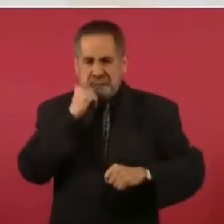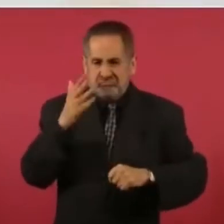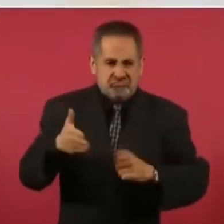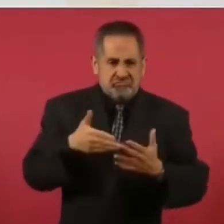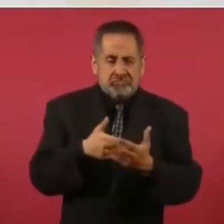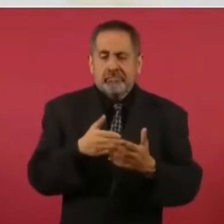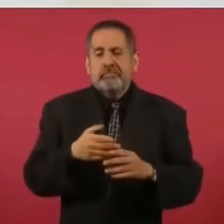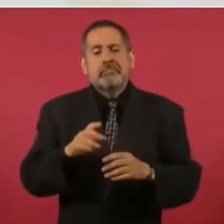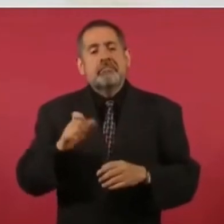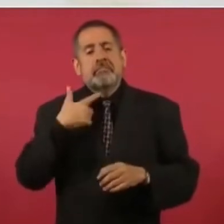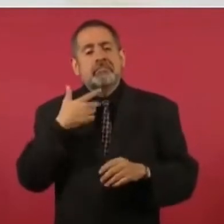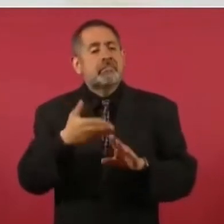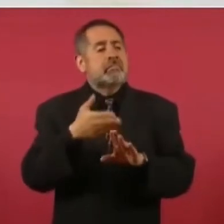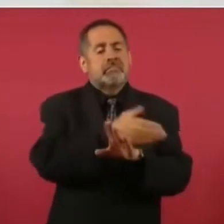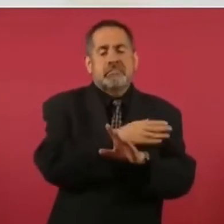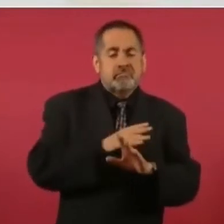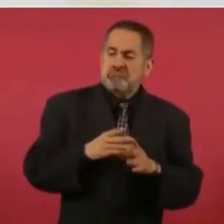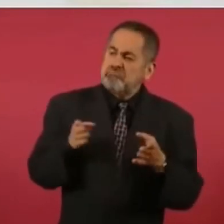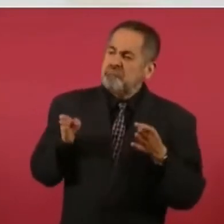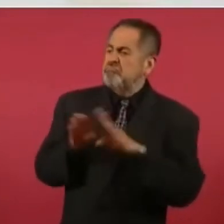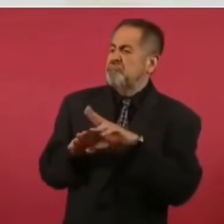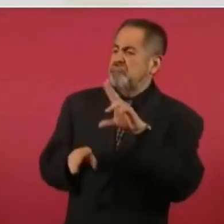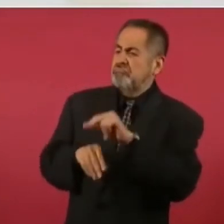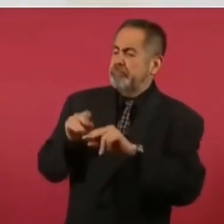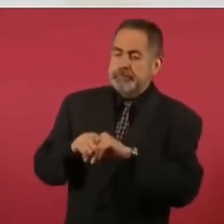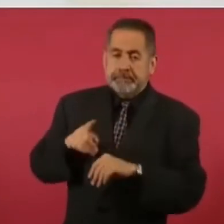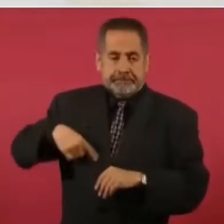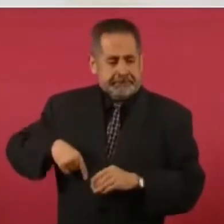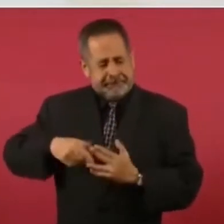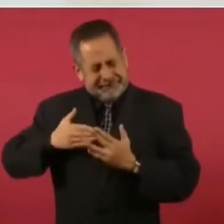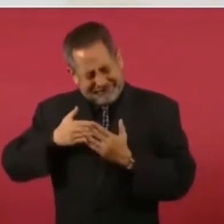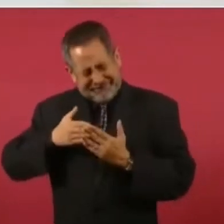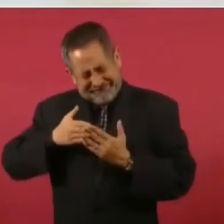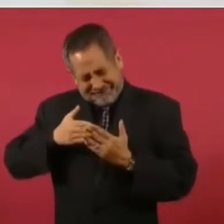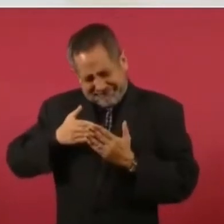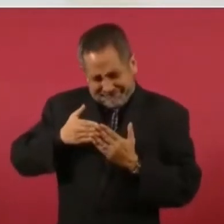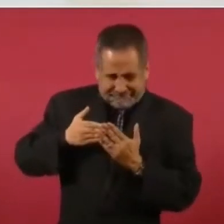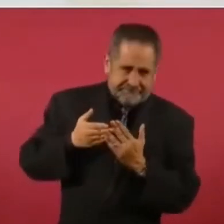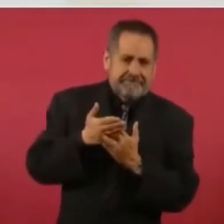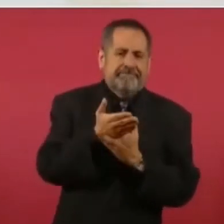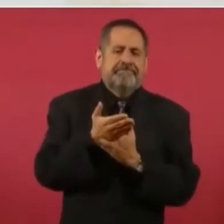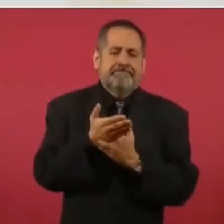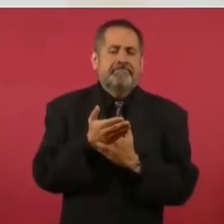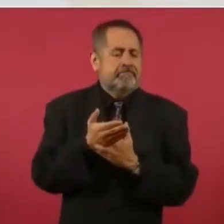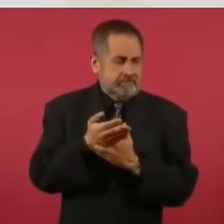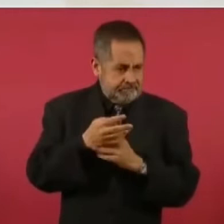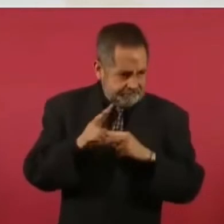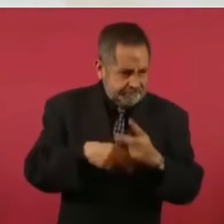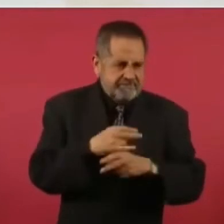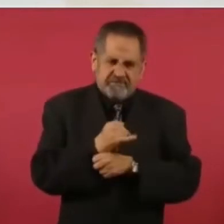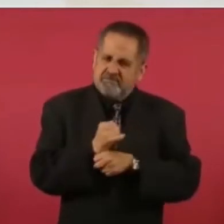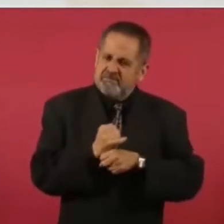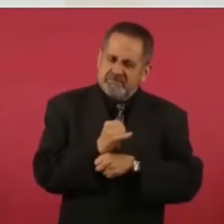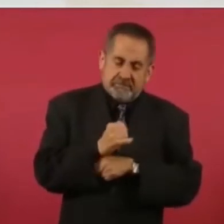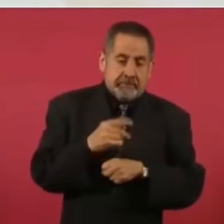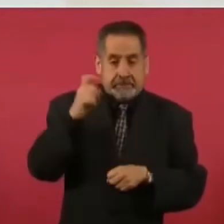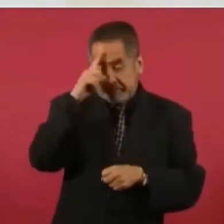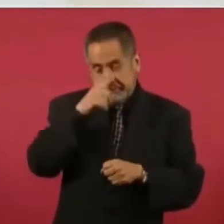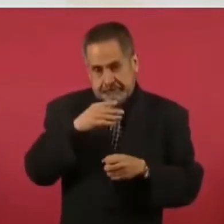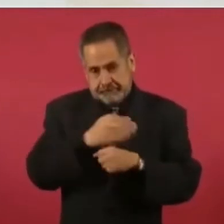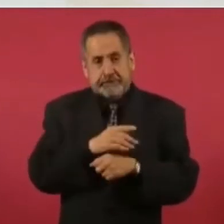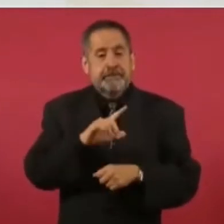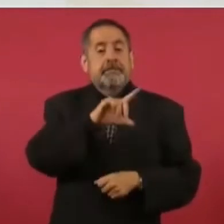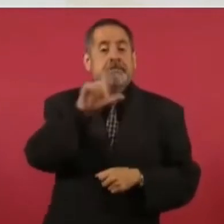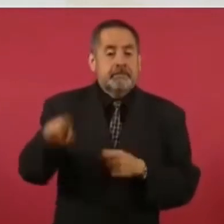del viejo régimen para romper el círculo vicioso y poder abrir la investigación.